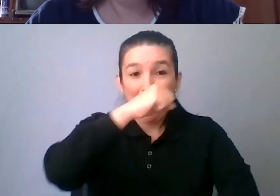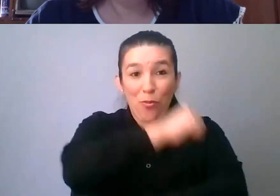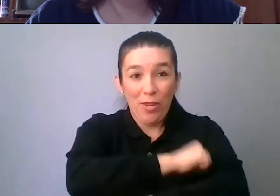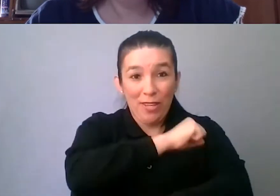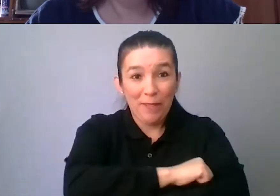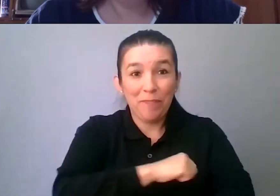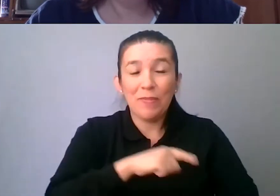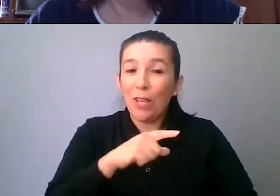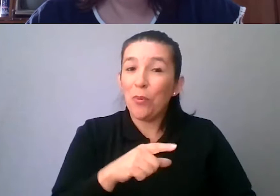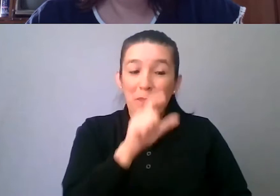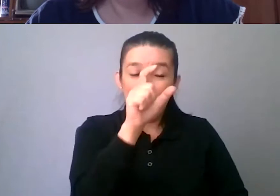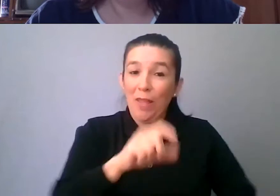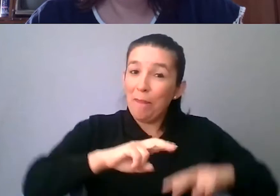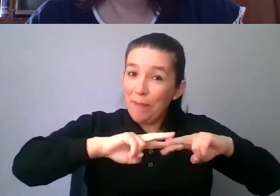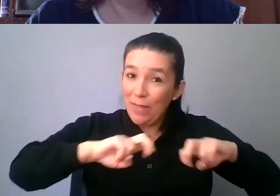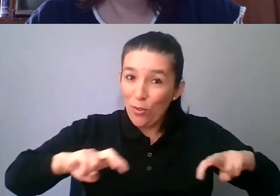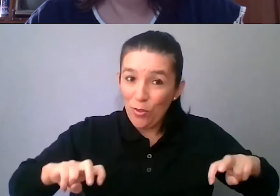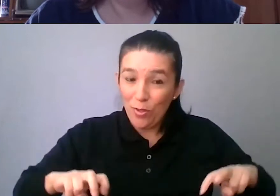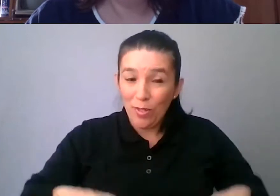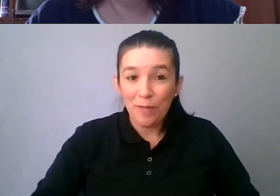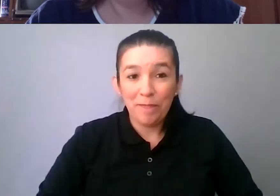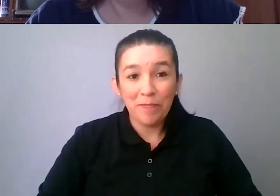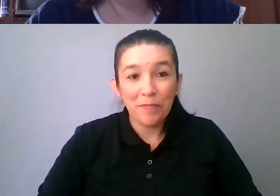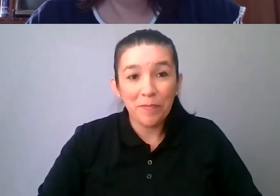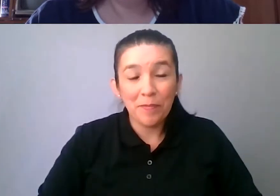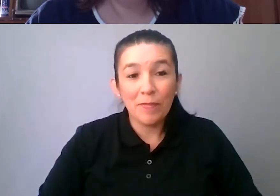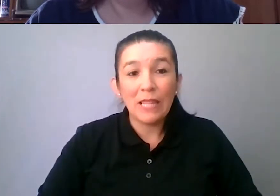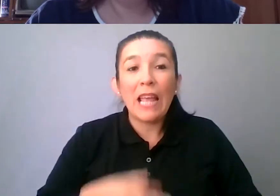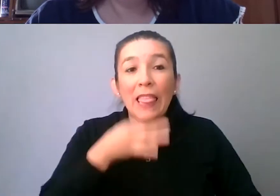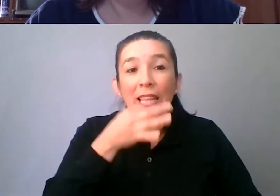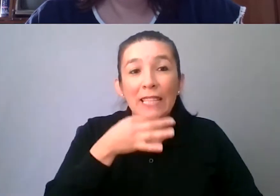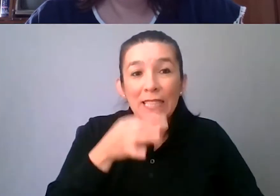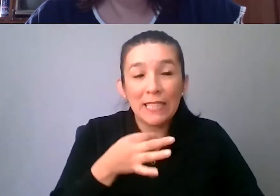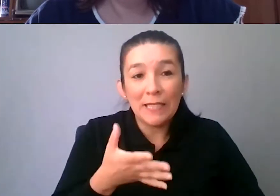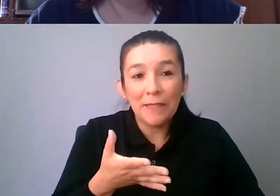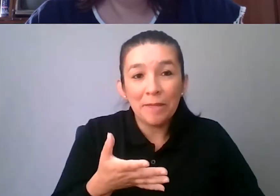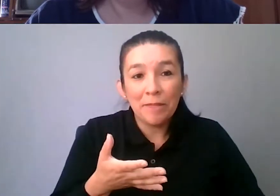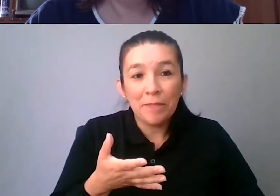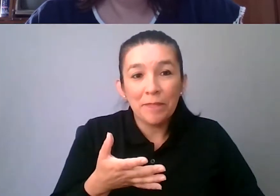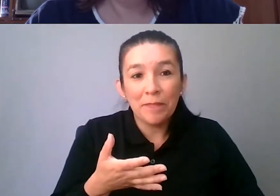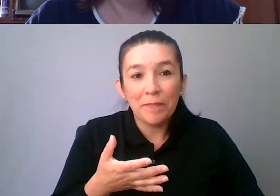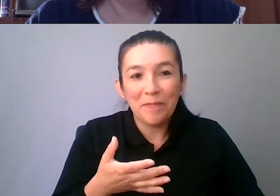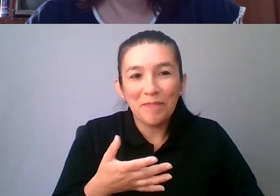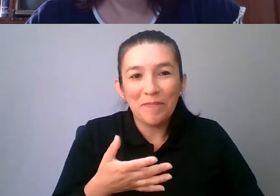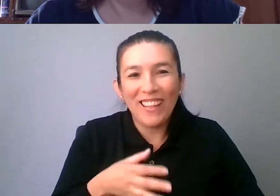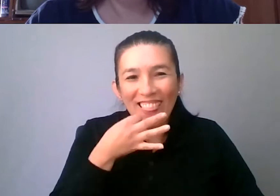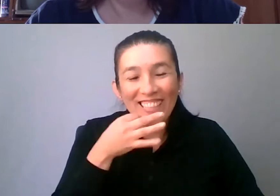Hay un investigador que es Olaf Blixen, que él dice, se lo voy a escribir aquí a